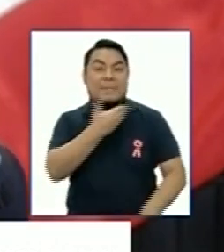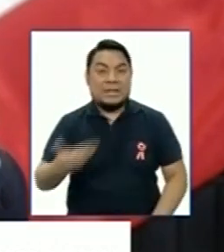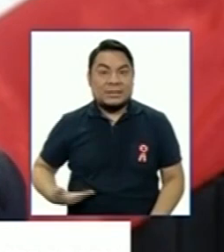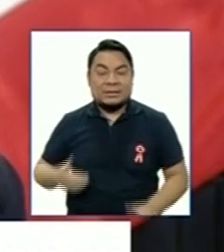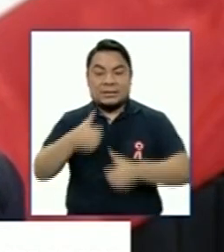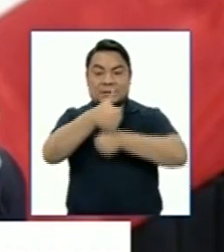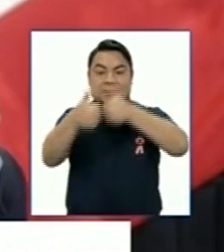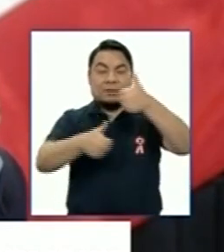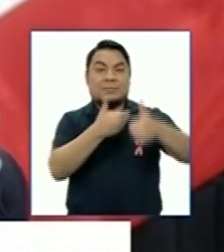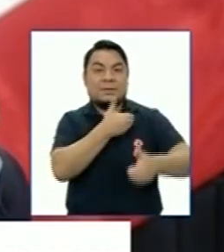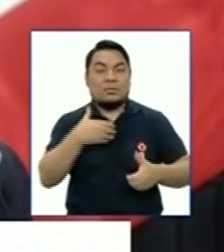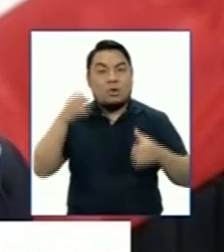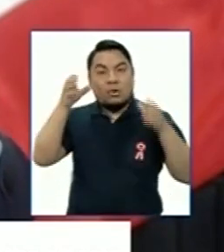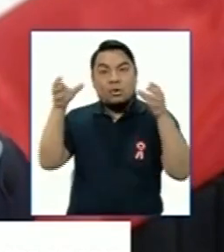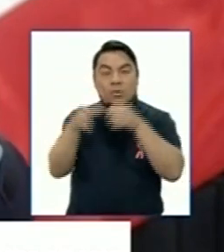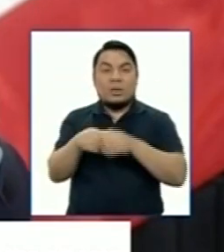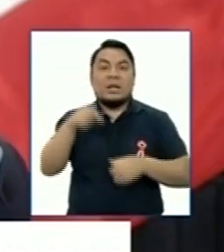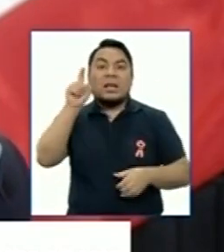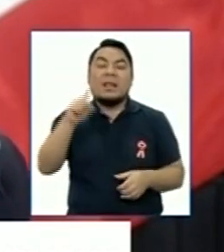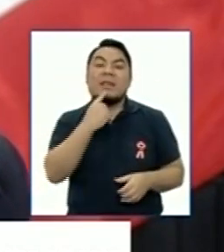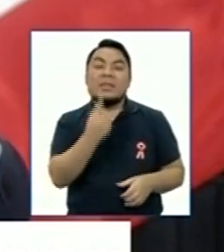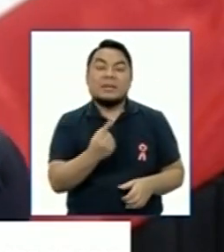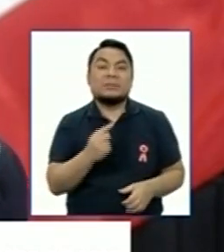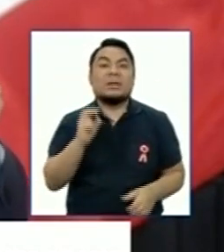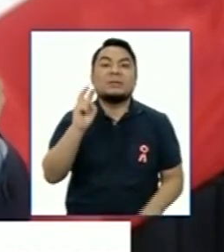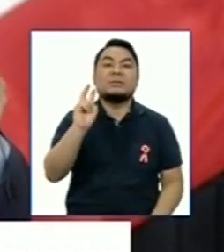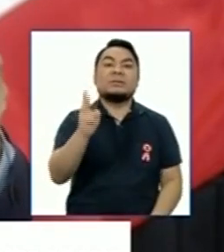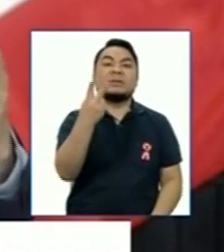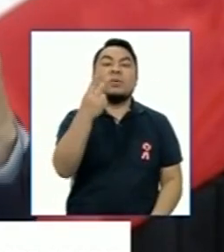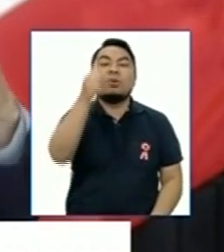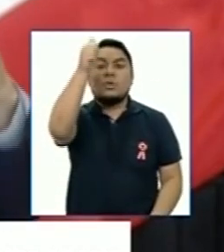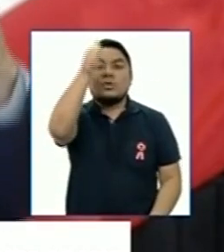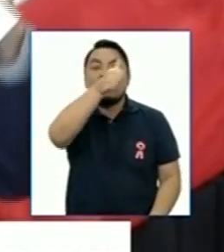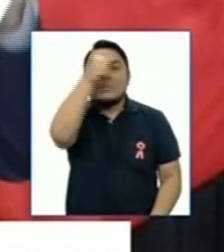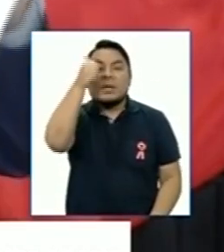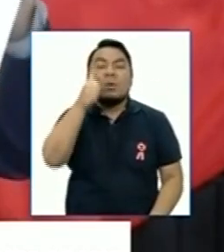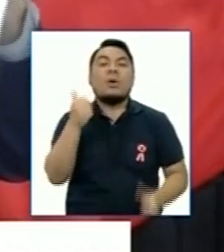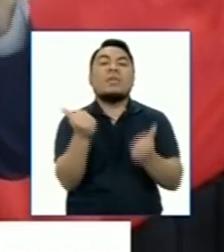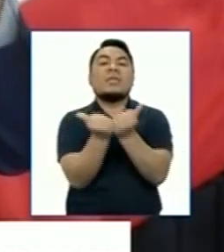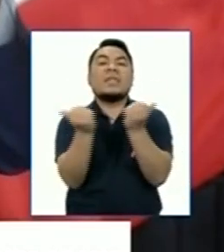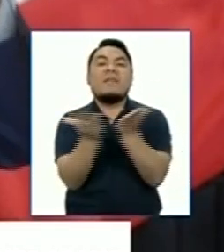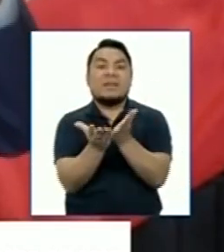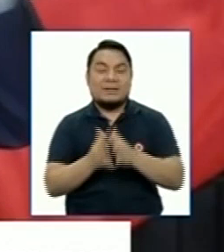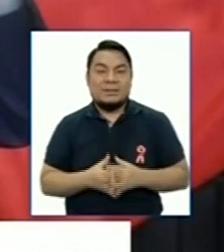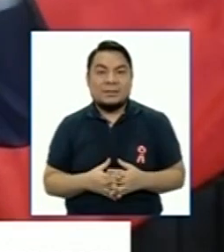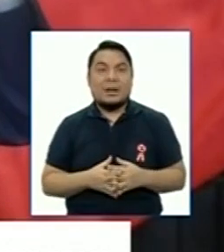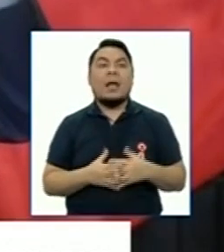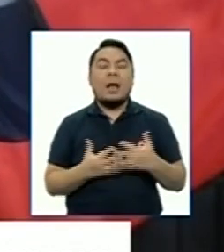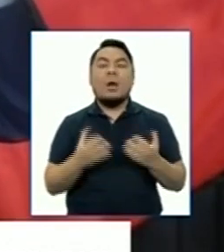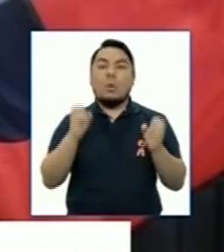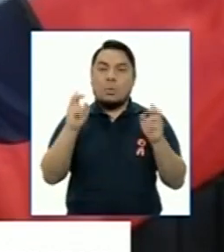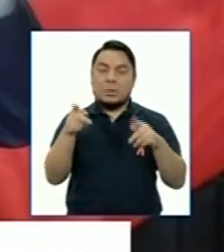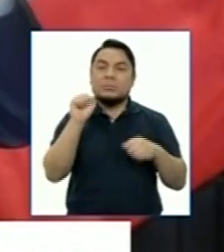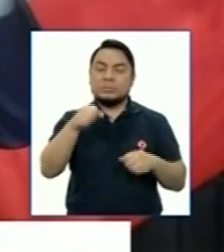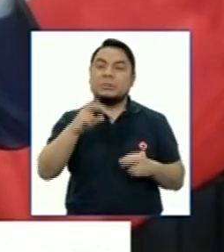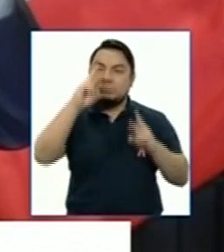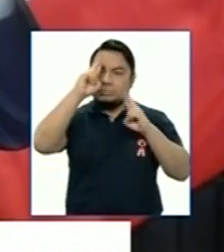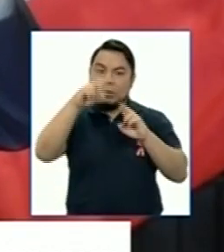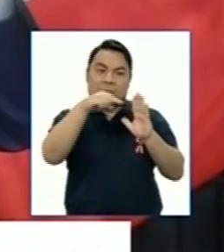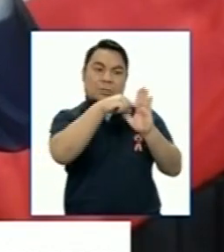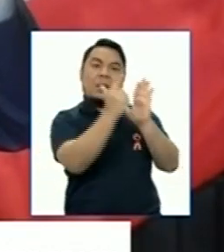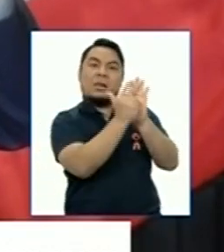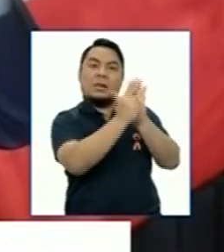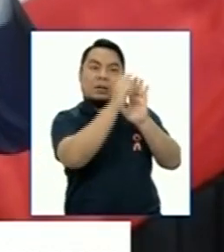efectivamente se abra una rueda de diálogo que empezará aparentemente mañana en el consejo de estado no creo que es un paso